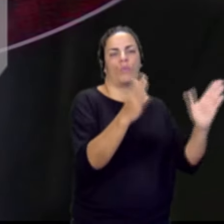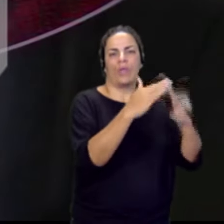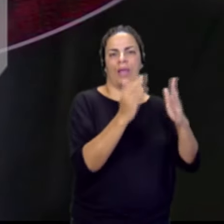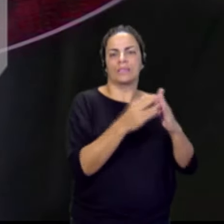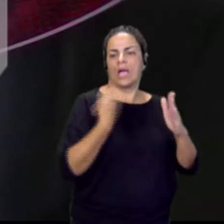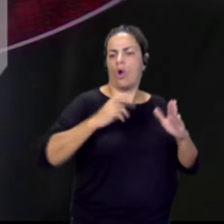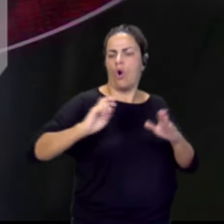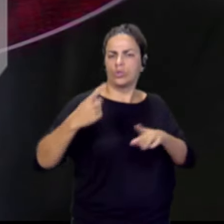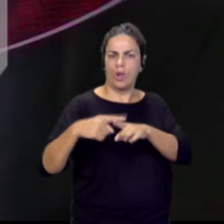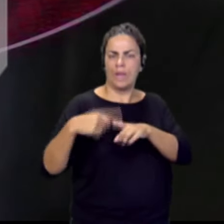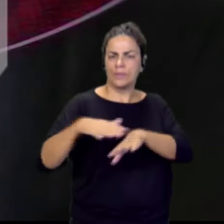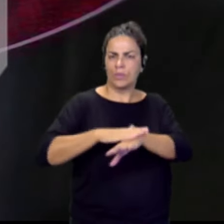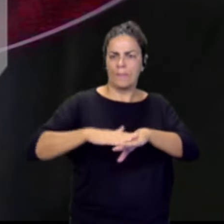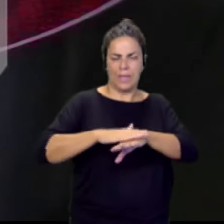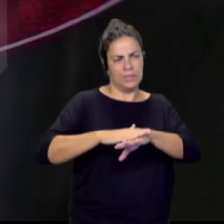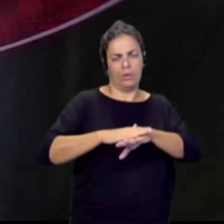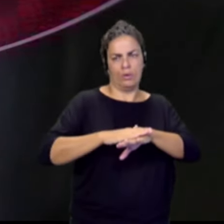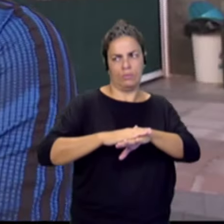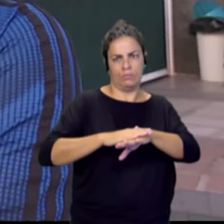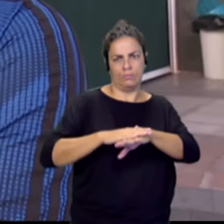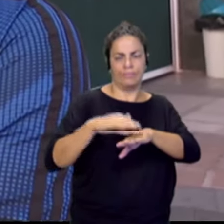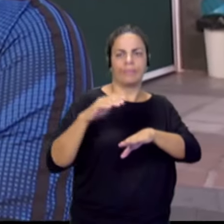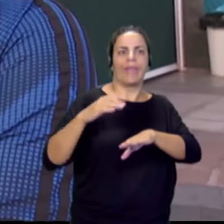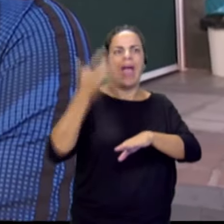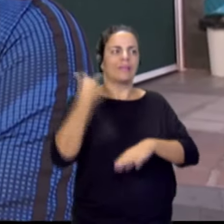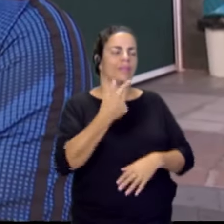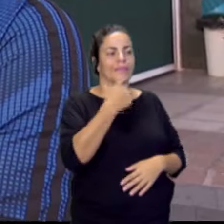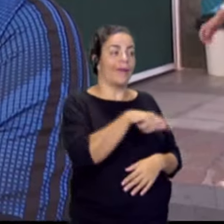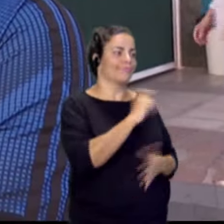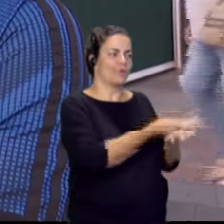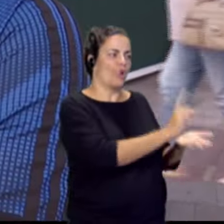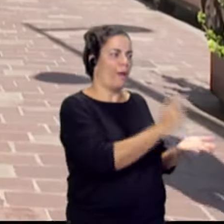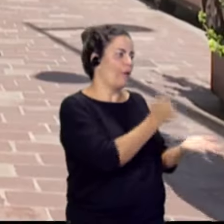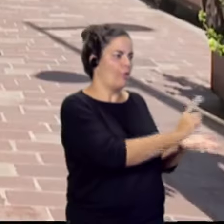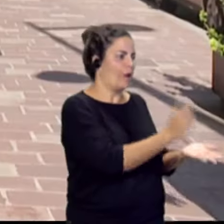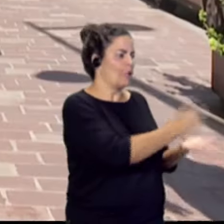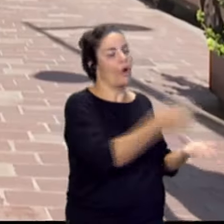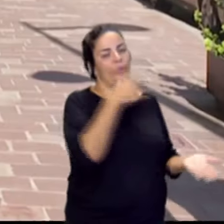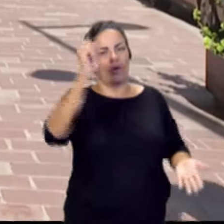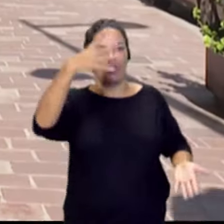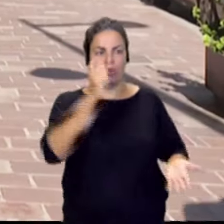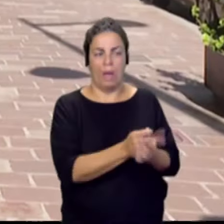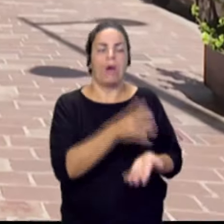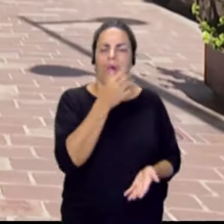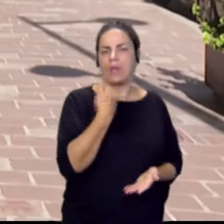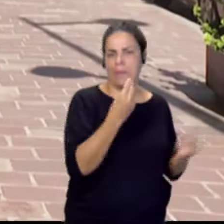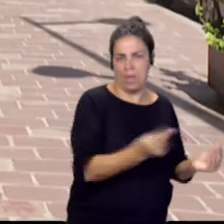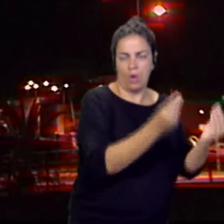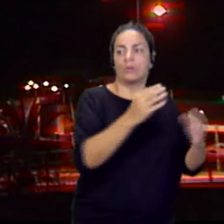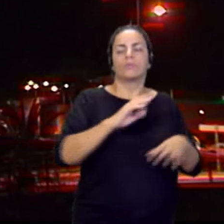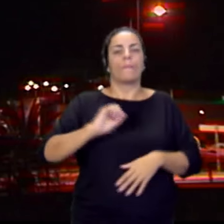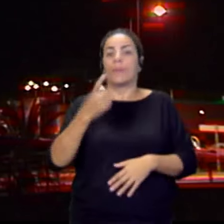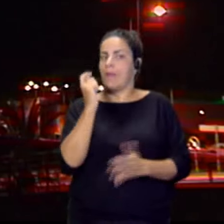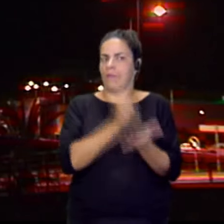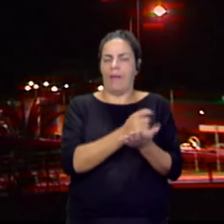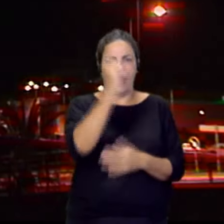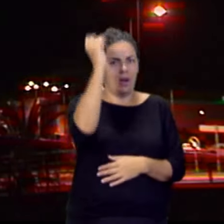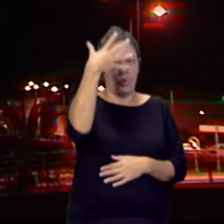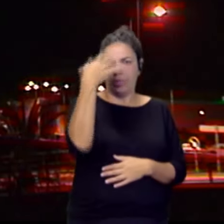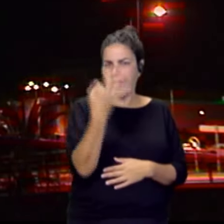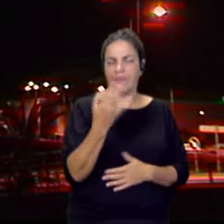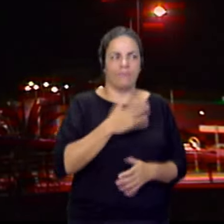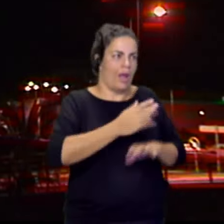elementos básicos para afrontar la factura de la electricidad. Primero hay que pagar la luz. Para nosotros es prioritario pagar la luz. Y una sombra, hay